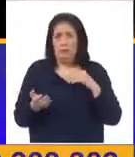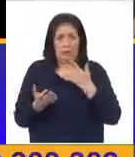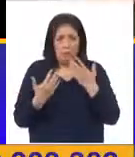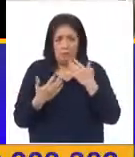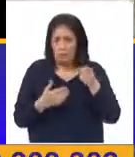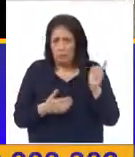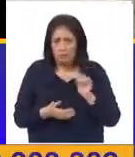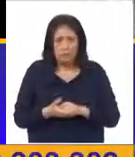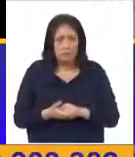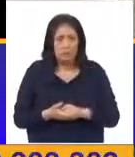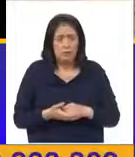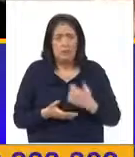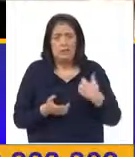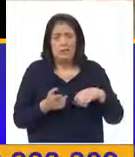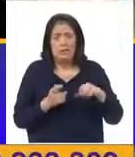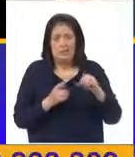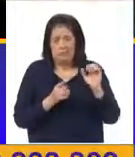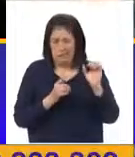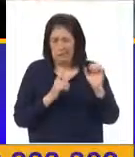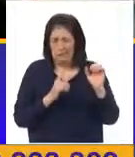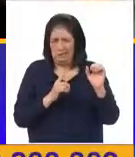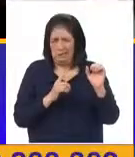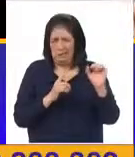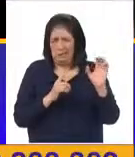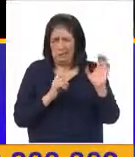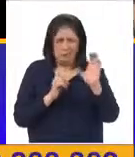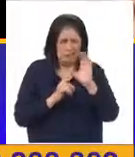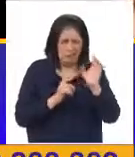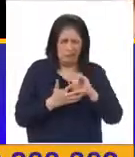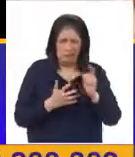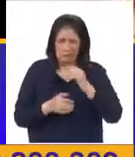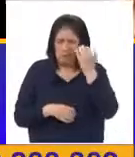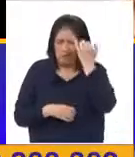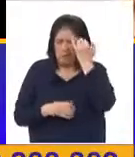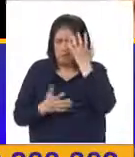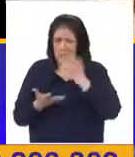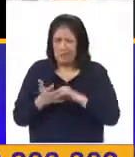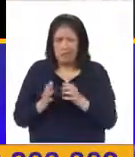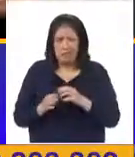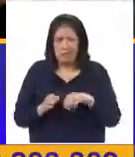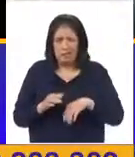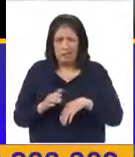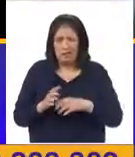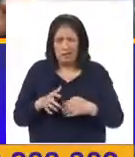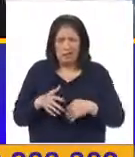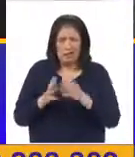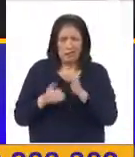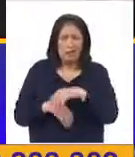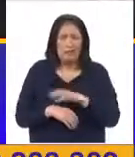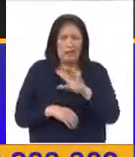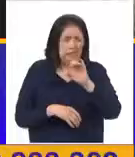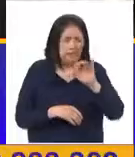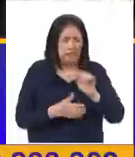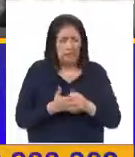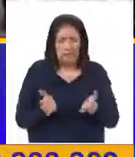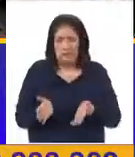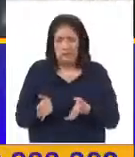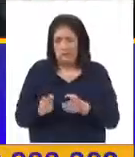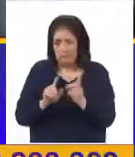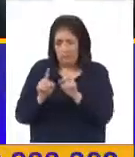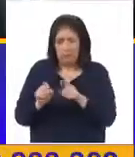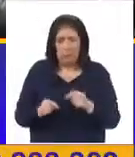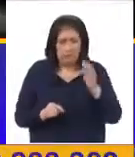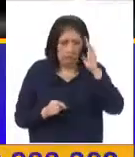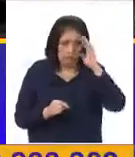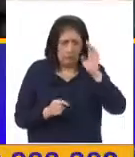¿no? Sendero es una creación de la CIA, eso alguien lo puede creer en el Perú. Que le pregunte pues a los policías y militares muertos,